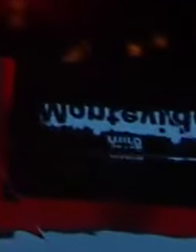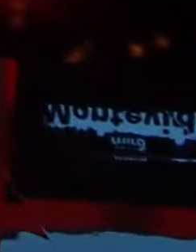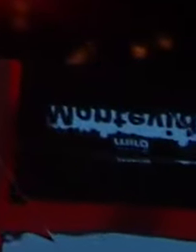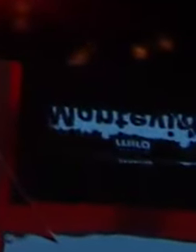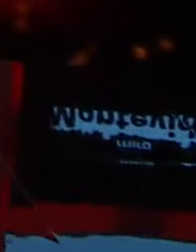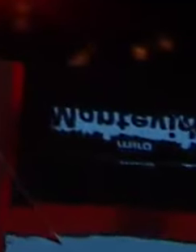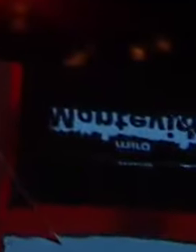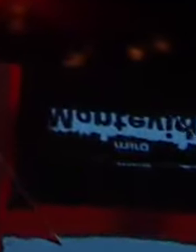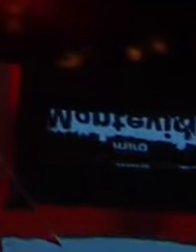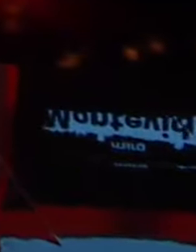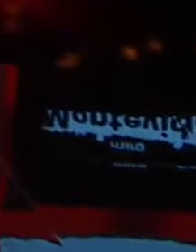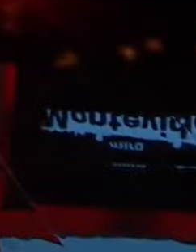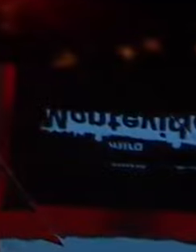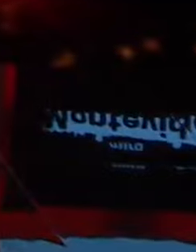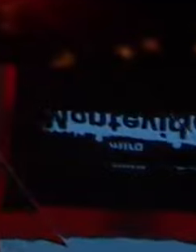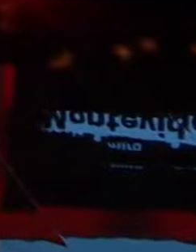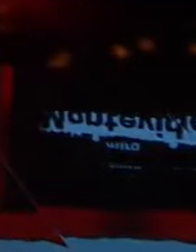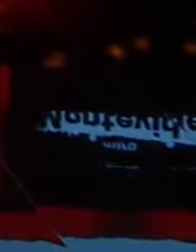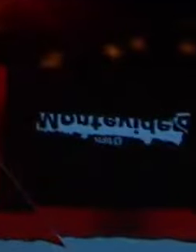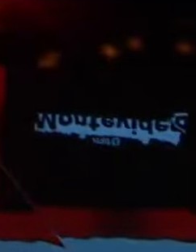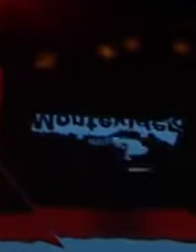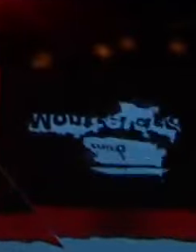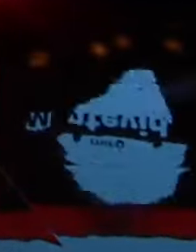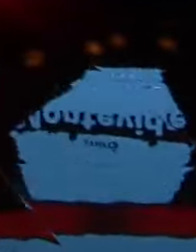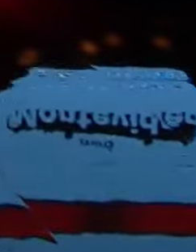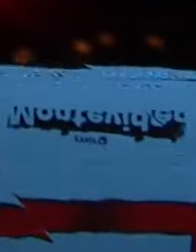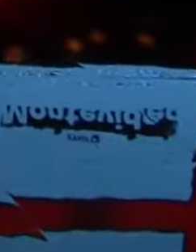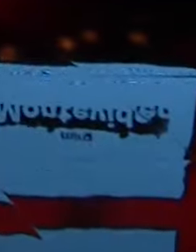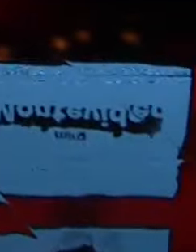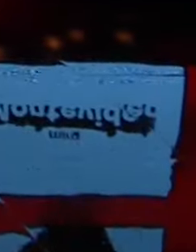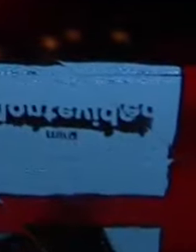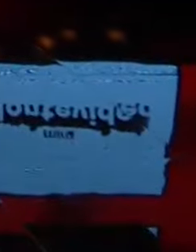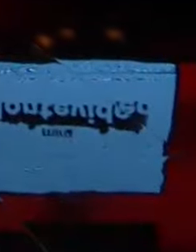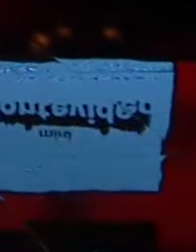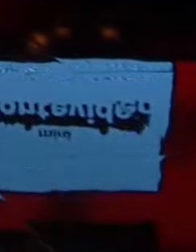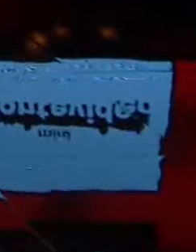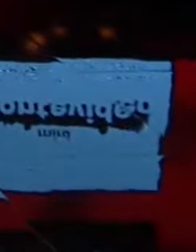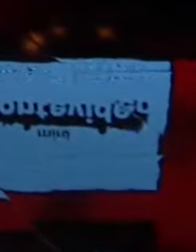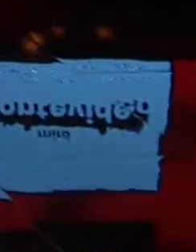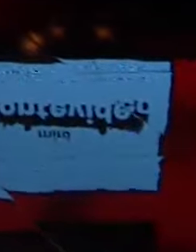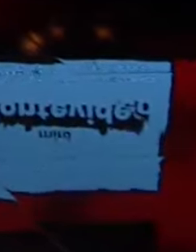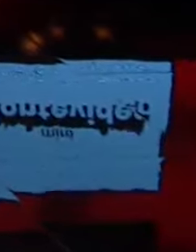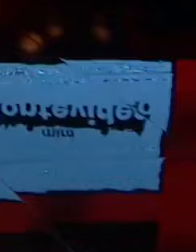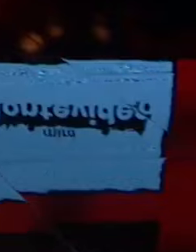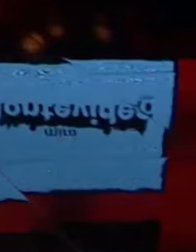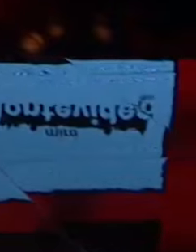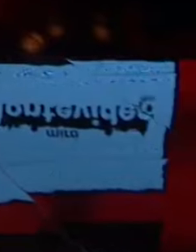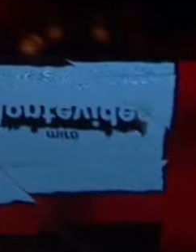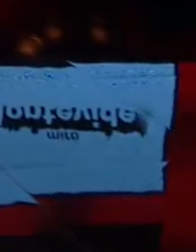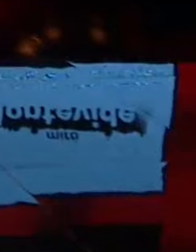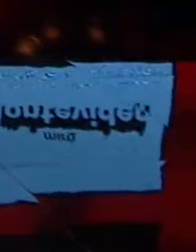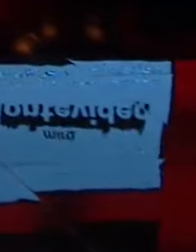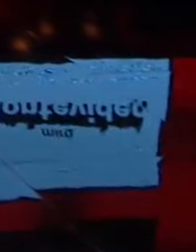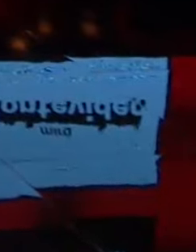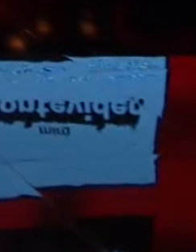Montevideo, este programa que viene ya hace 4 años mostrándole lo que pasa en la ciudad, lo que hay en el teatro y lo que hay en la música. Y si te